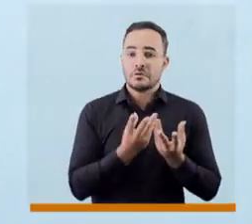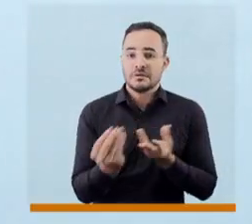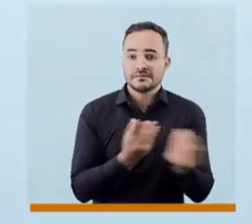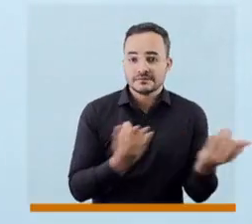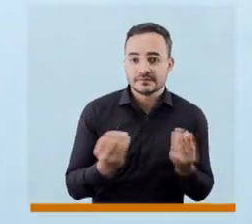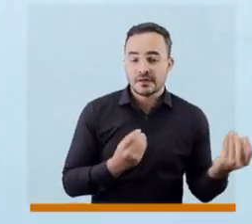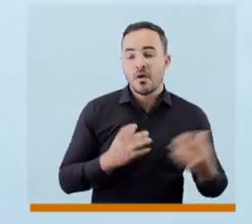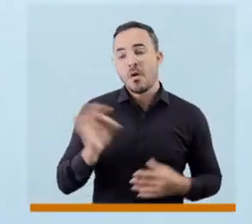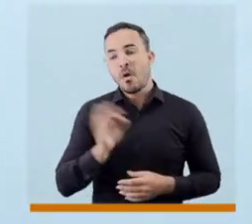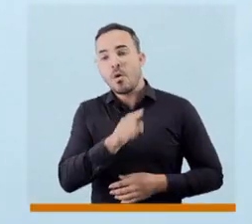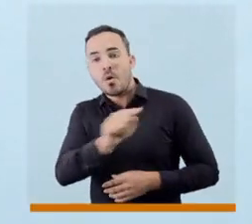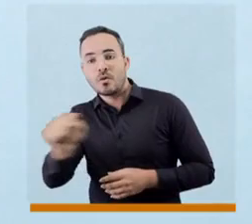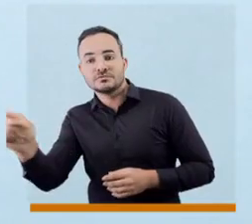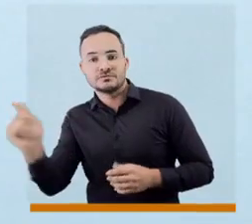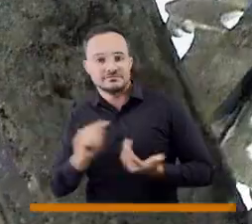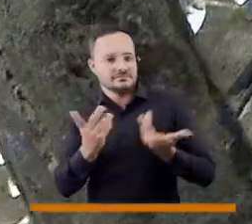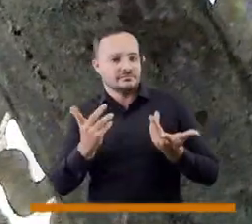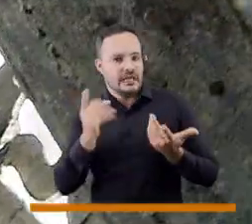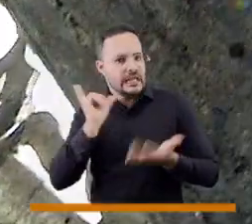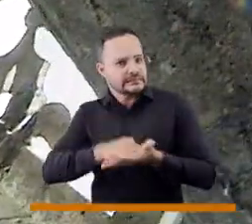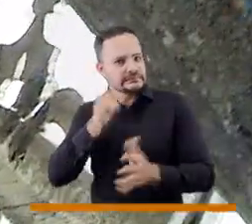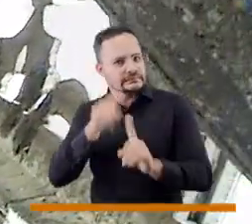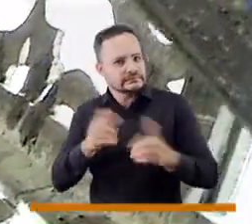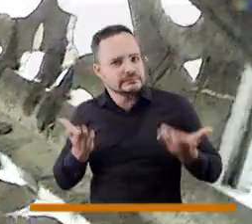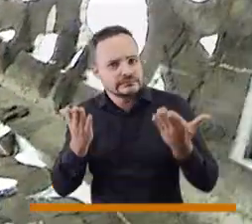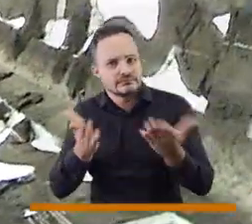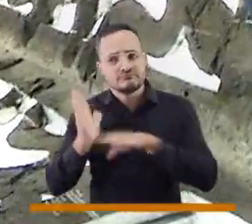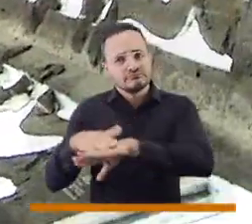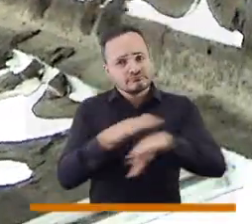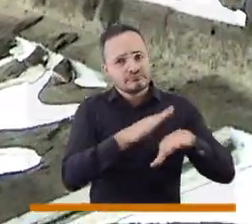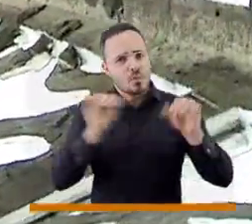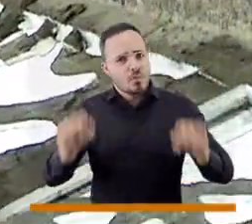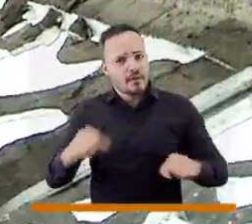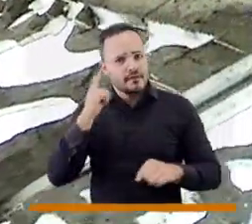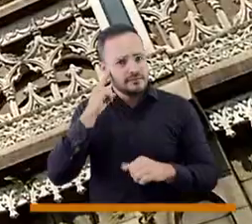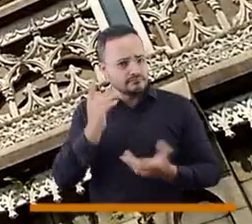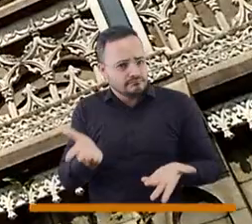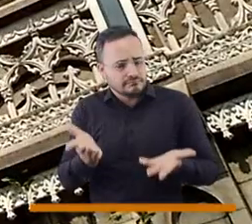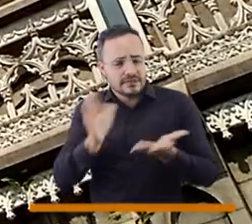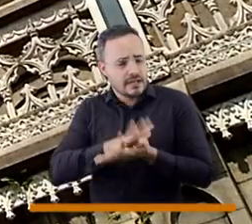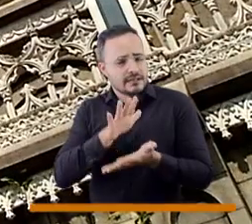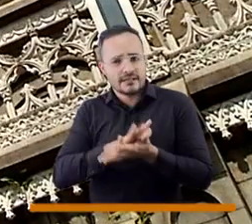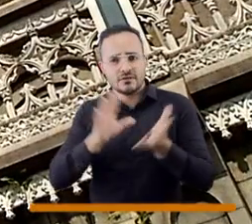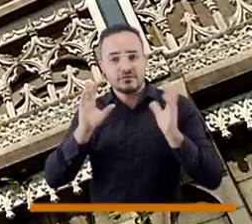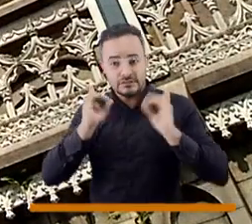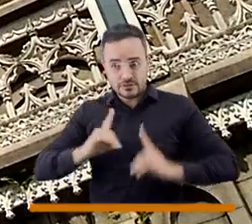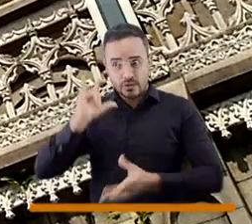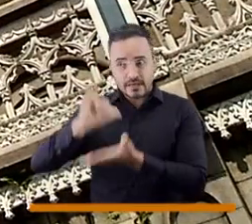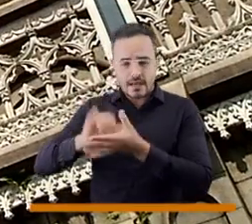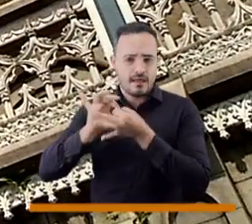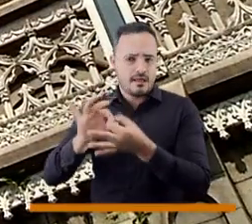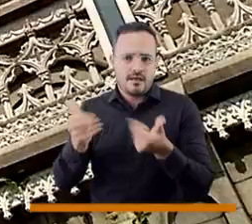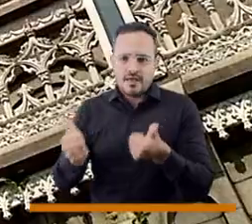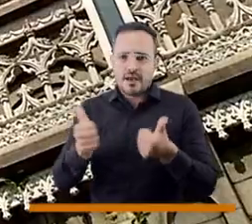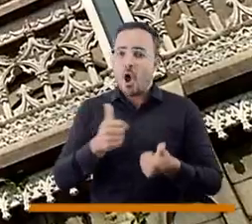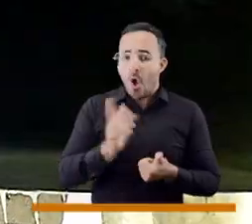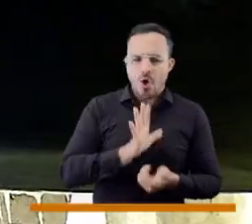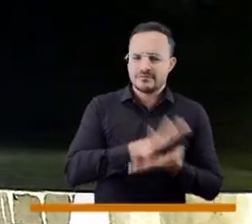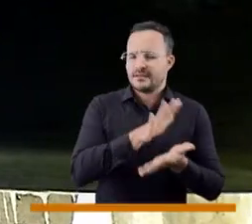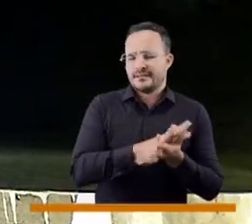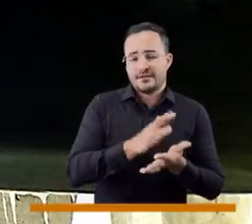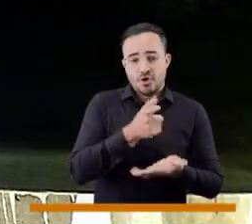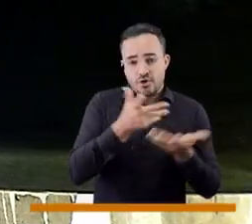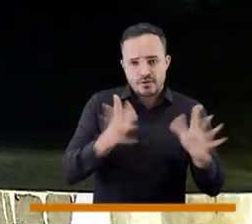otros desde el sector religioso para decirle a las personas, usted sí puede creer o usted si quiere no